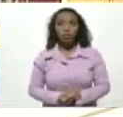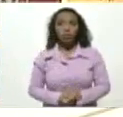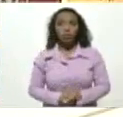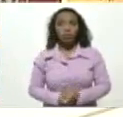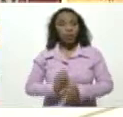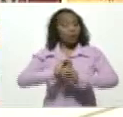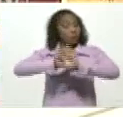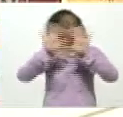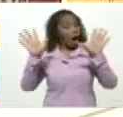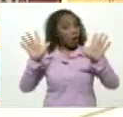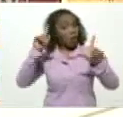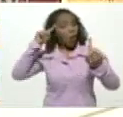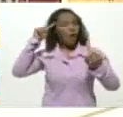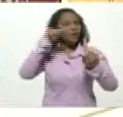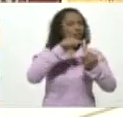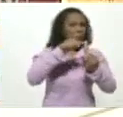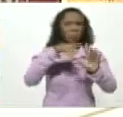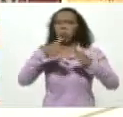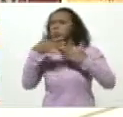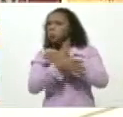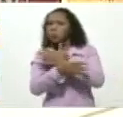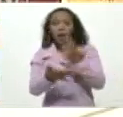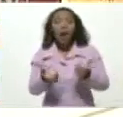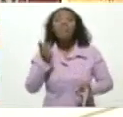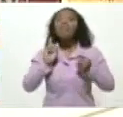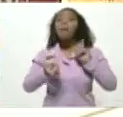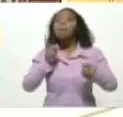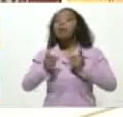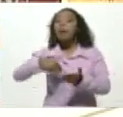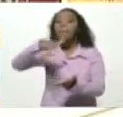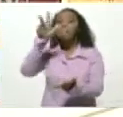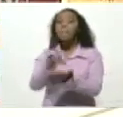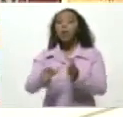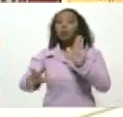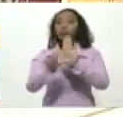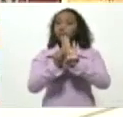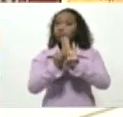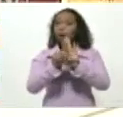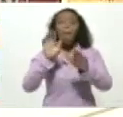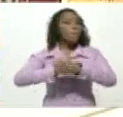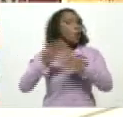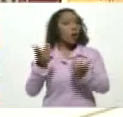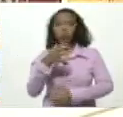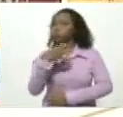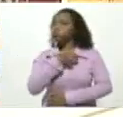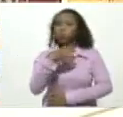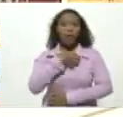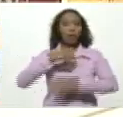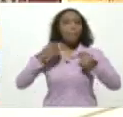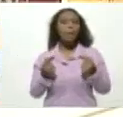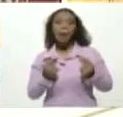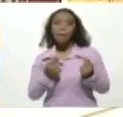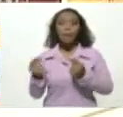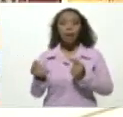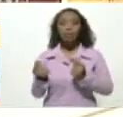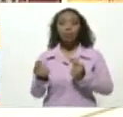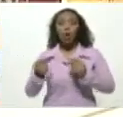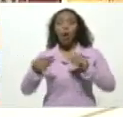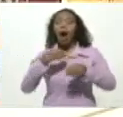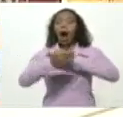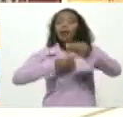Claro, la meta depende de la aprobación de la ley, porque no se puede activar,